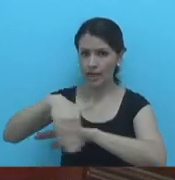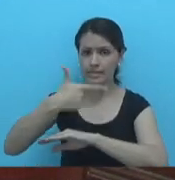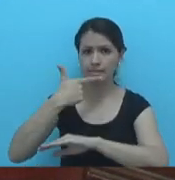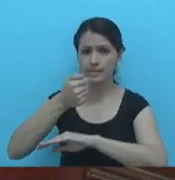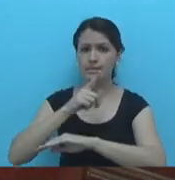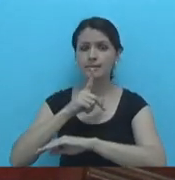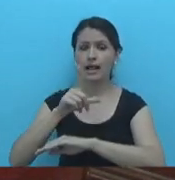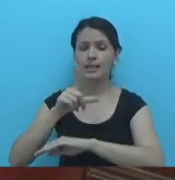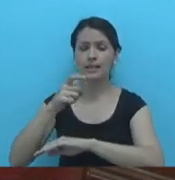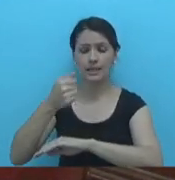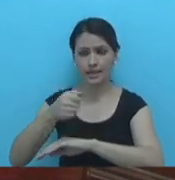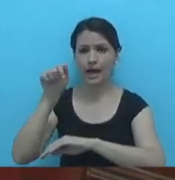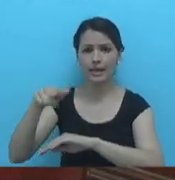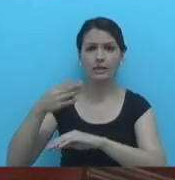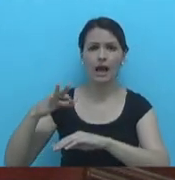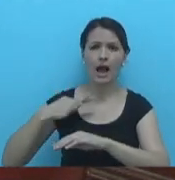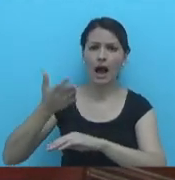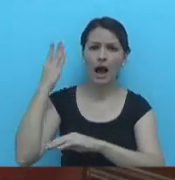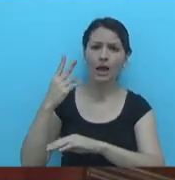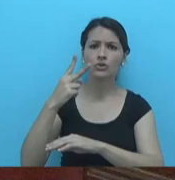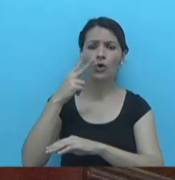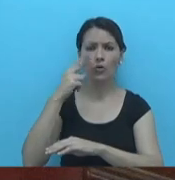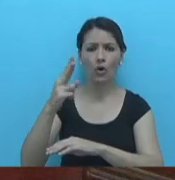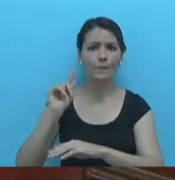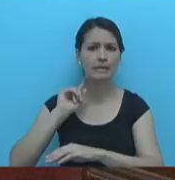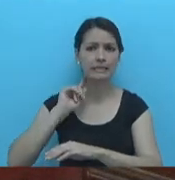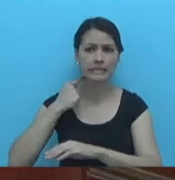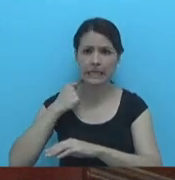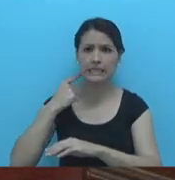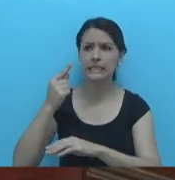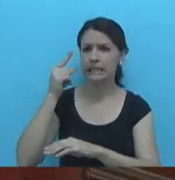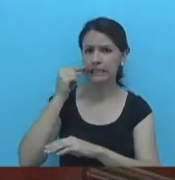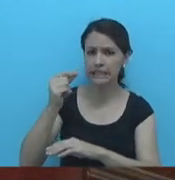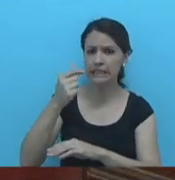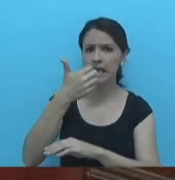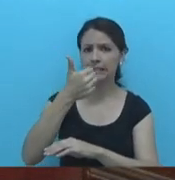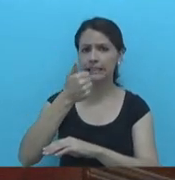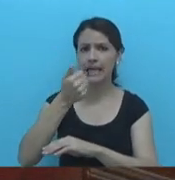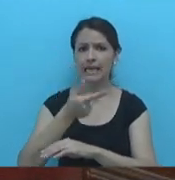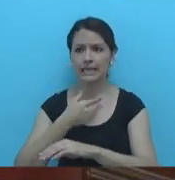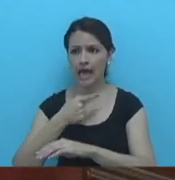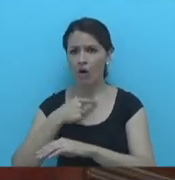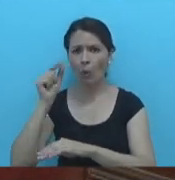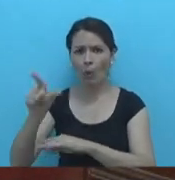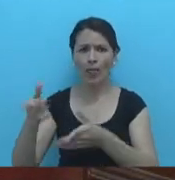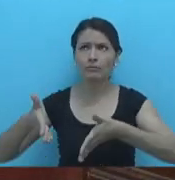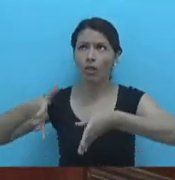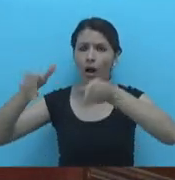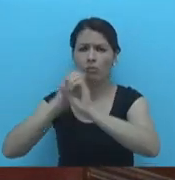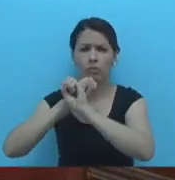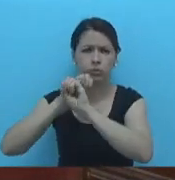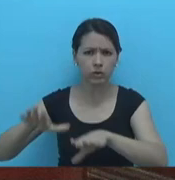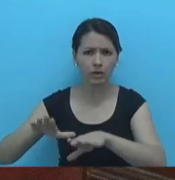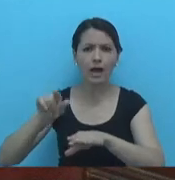2013 ocurriera el trágico suceso. Cito, en calle Salta 2141 de la ciudad de Rosario, el que será destinado al